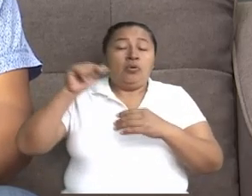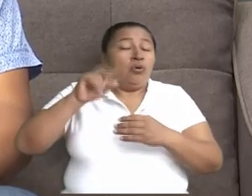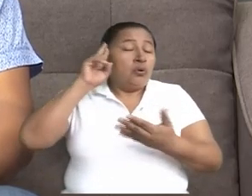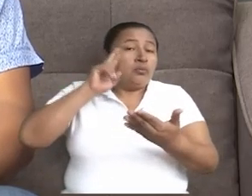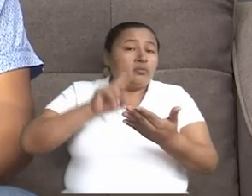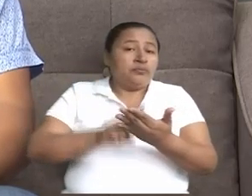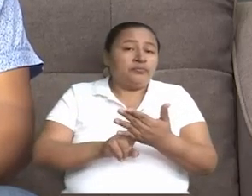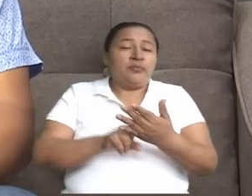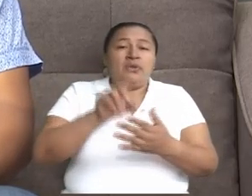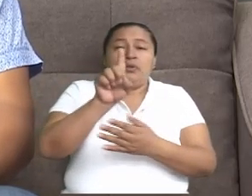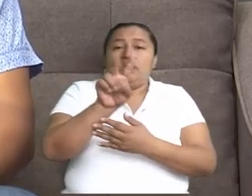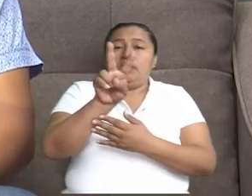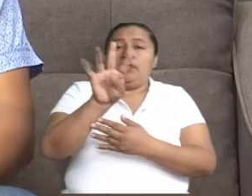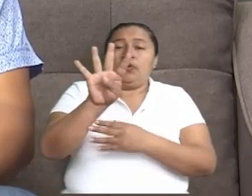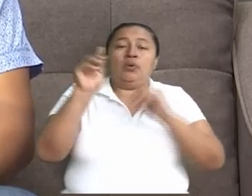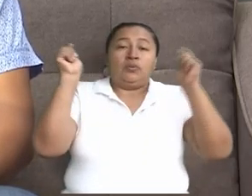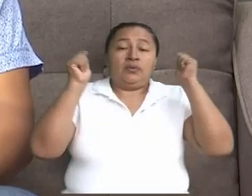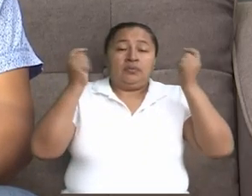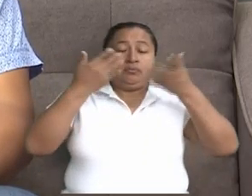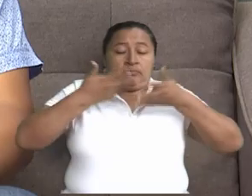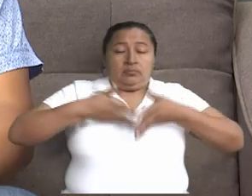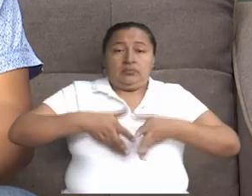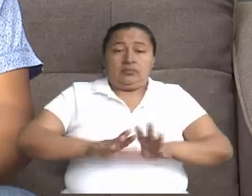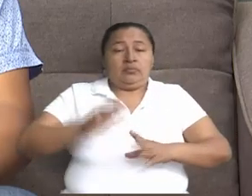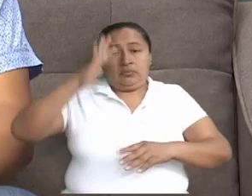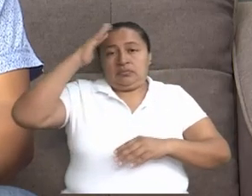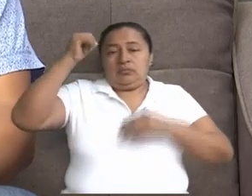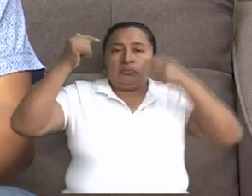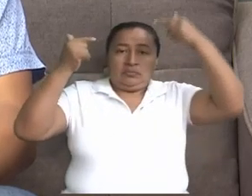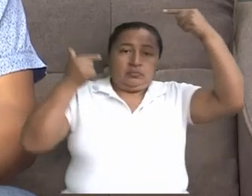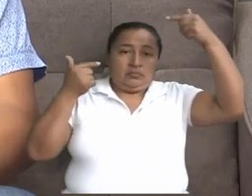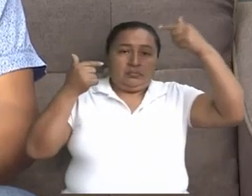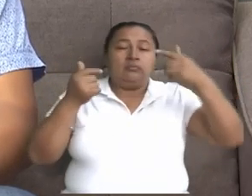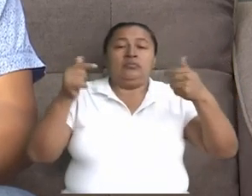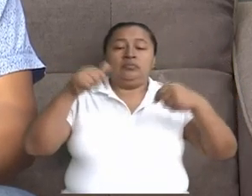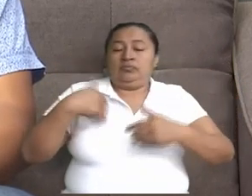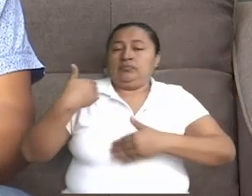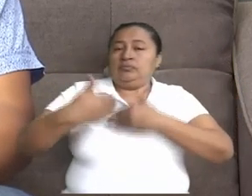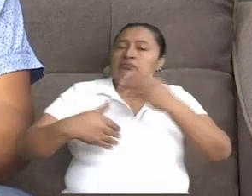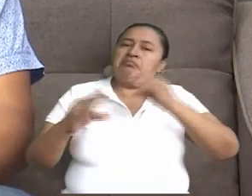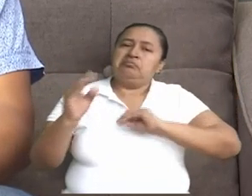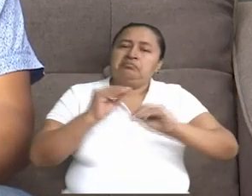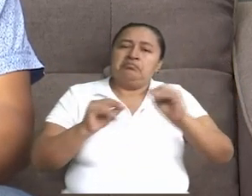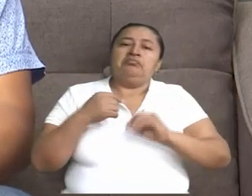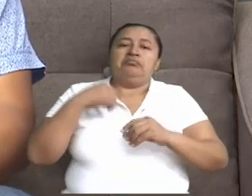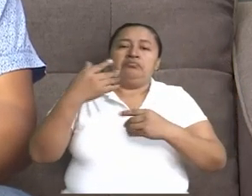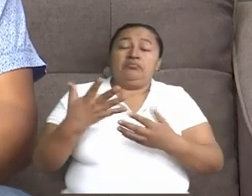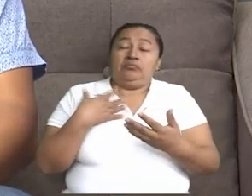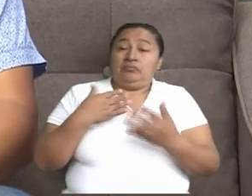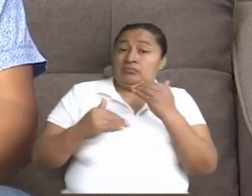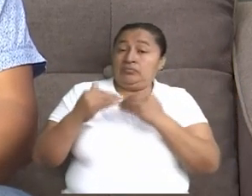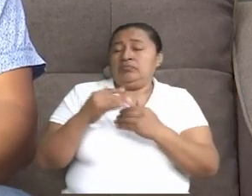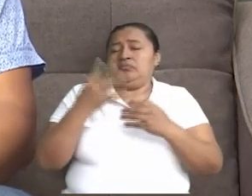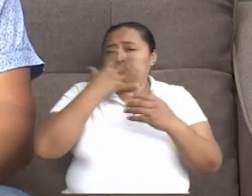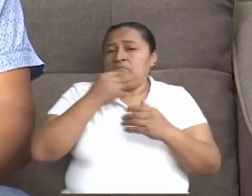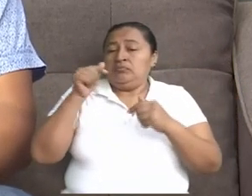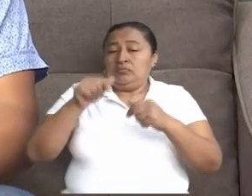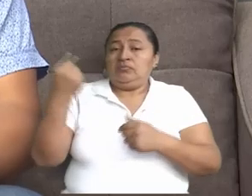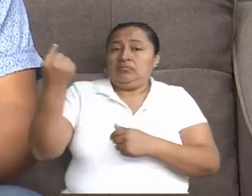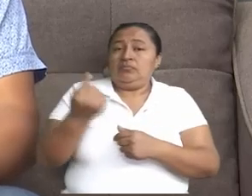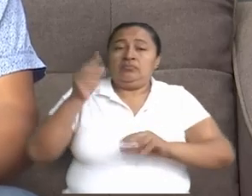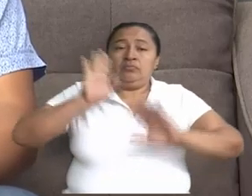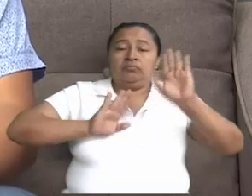oportunidad, 124 aniversario del natalicio del general Augusto C. Sandino, un proceso de conversación que se nos ve enriquecido con la participación